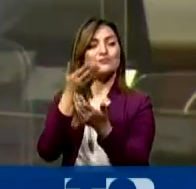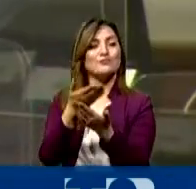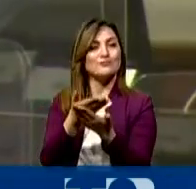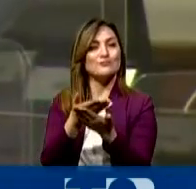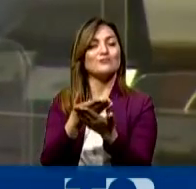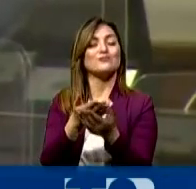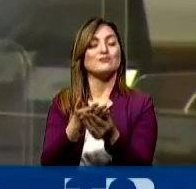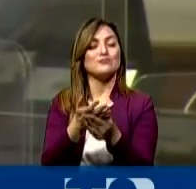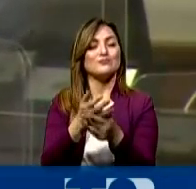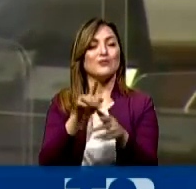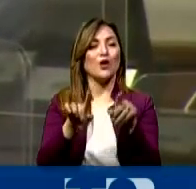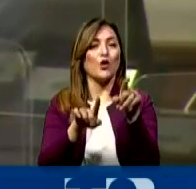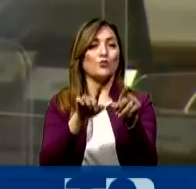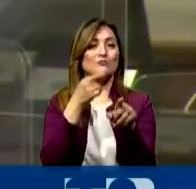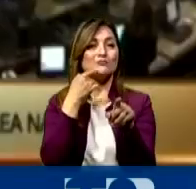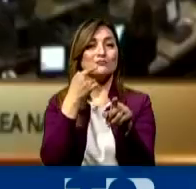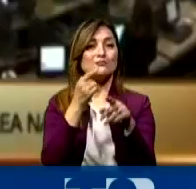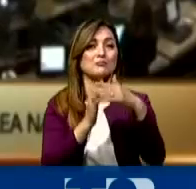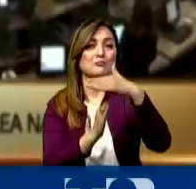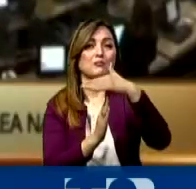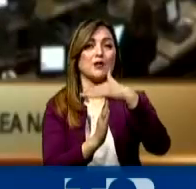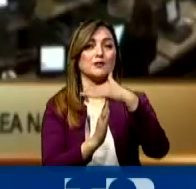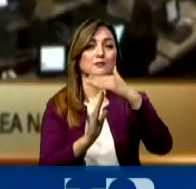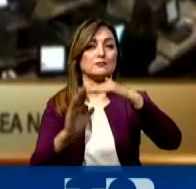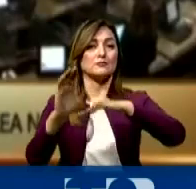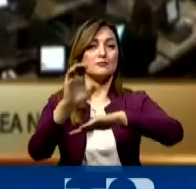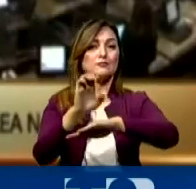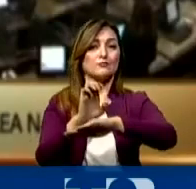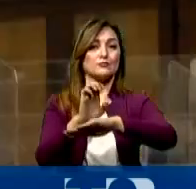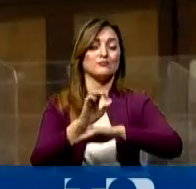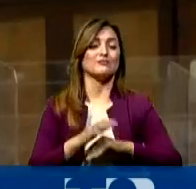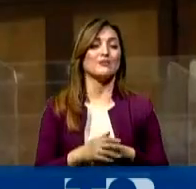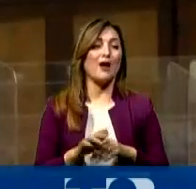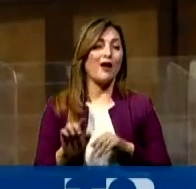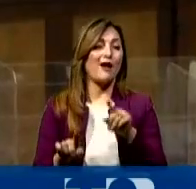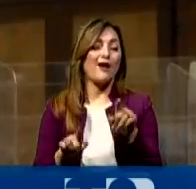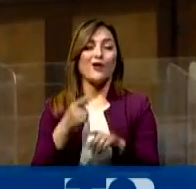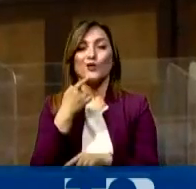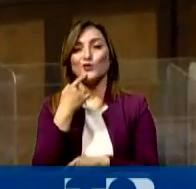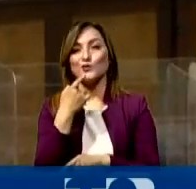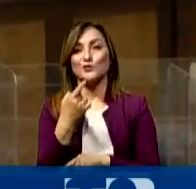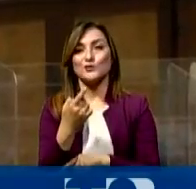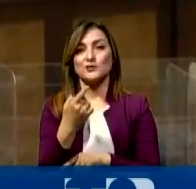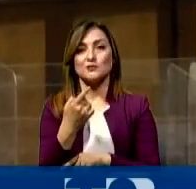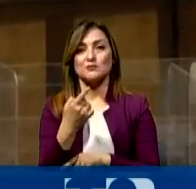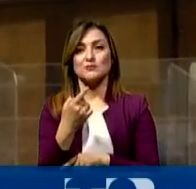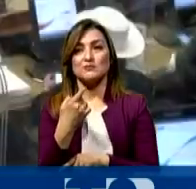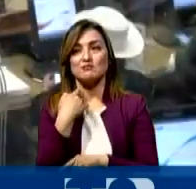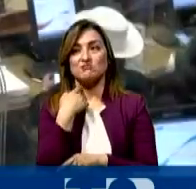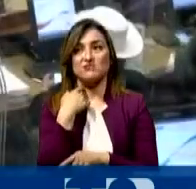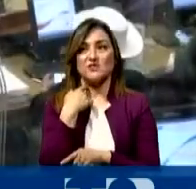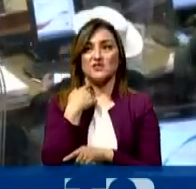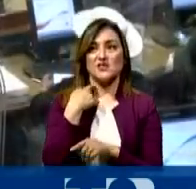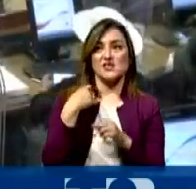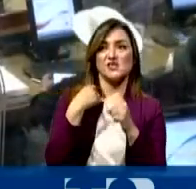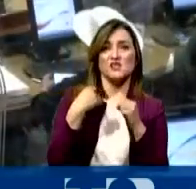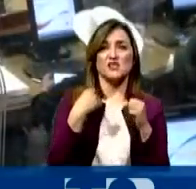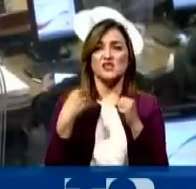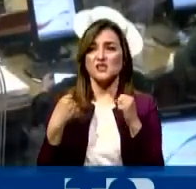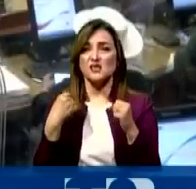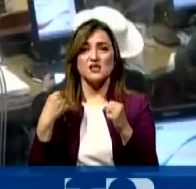hicimos por la reconciliación del país y otros dijeron nos arrinconaron para lograr la estabilidad de la asamblea